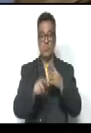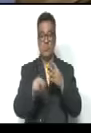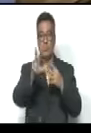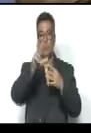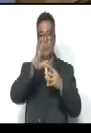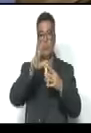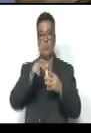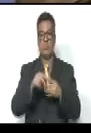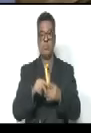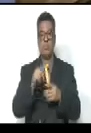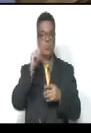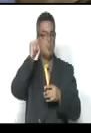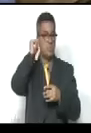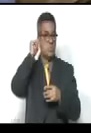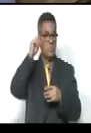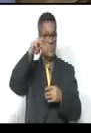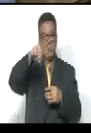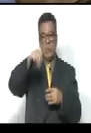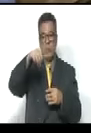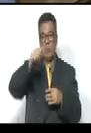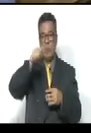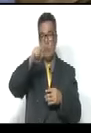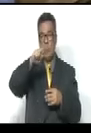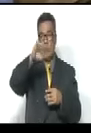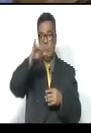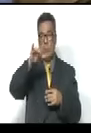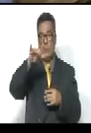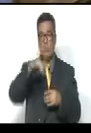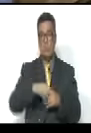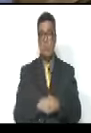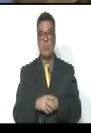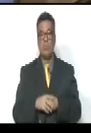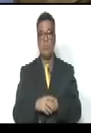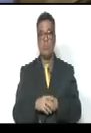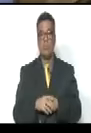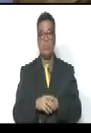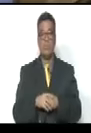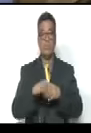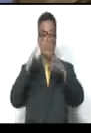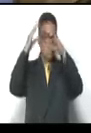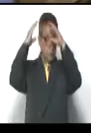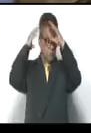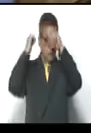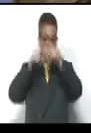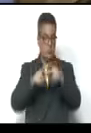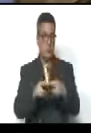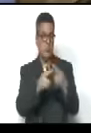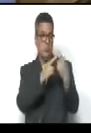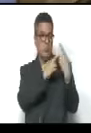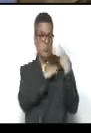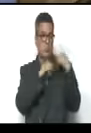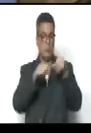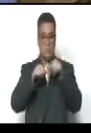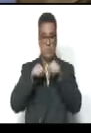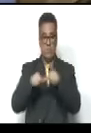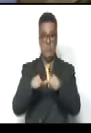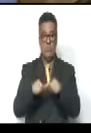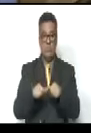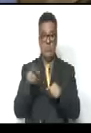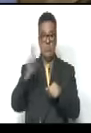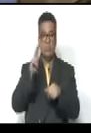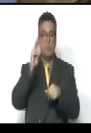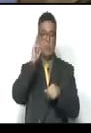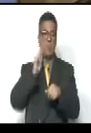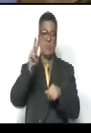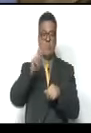Tercero, ciudadana Marilyn Giuseppina Di Luca Santaella, como embajadora representante permanente de la